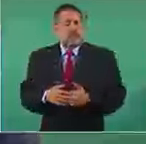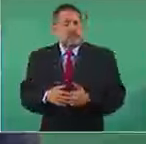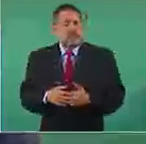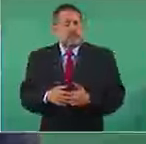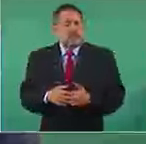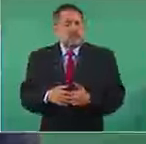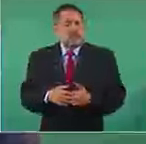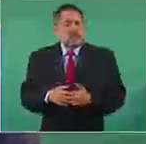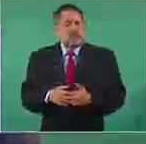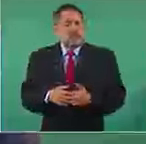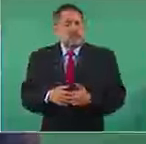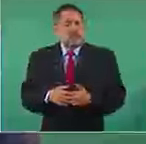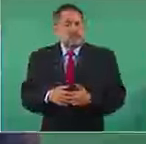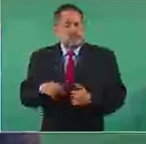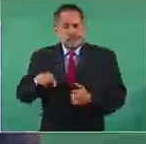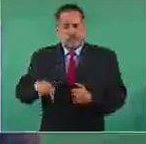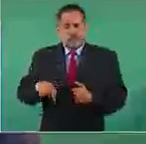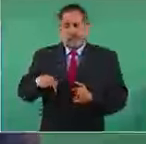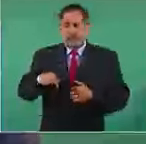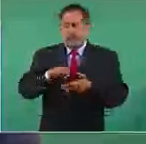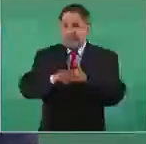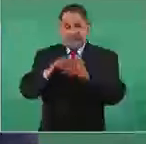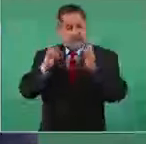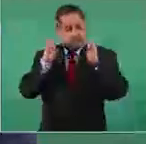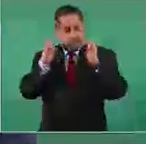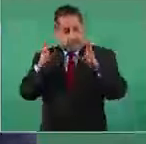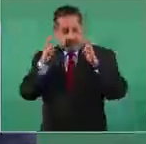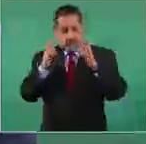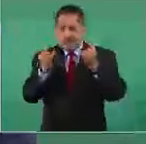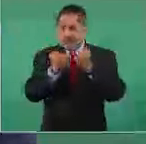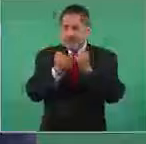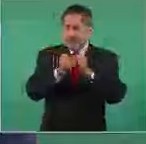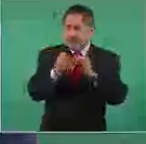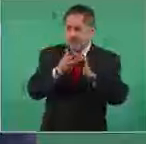lo que se está realizando en Chiapas.